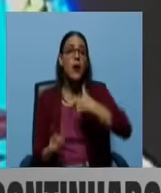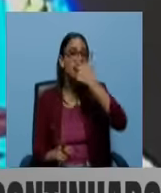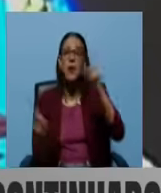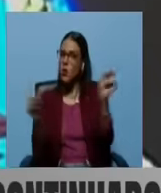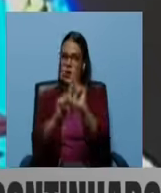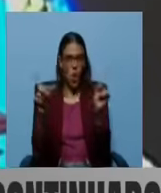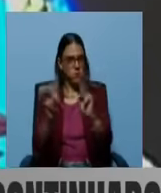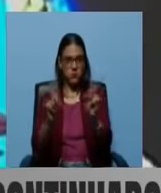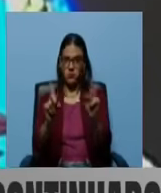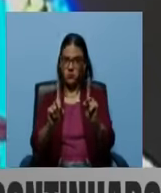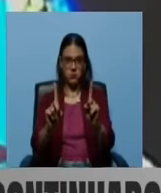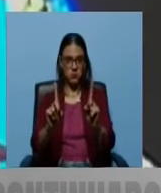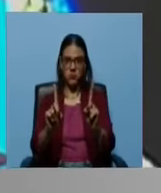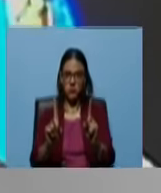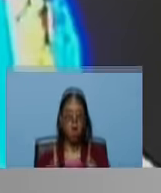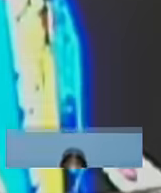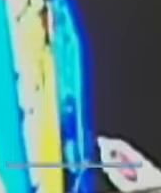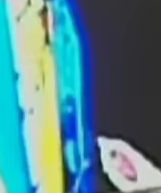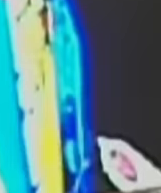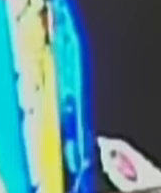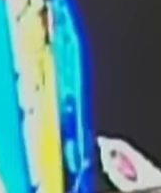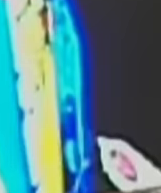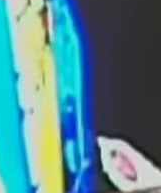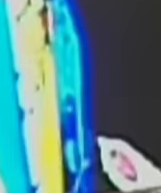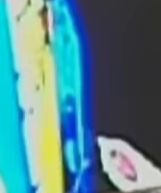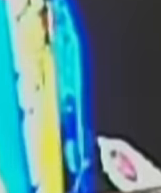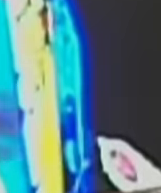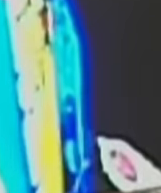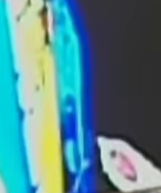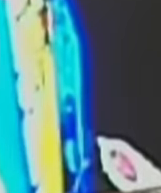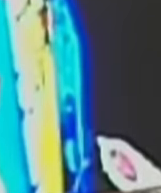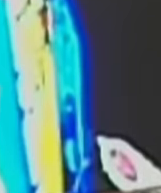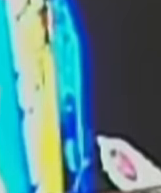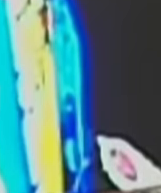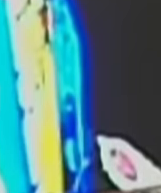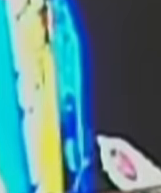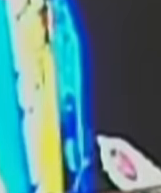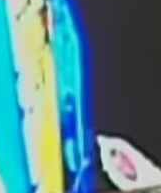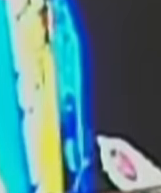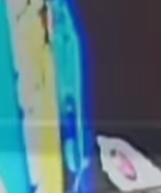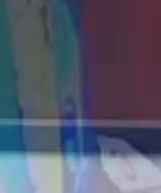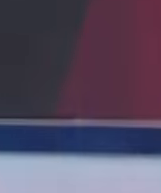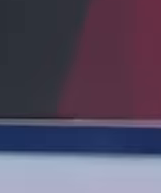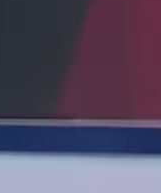Ustedes saben que no se trata de eso. Pero ese espíritu de cuerpo